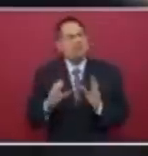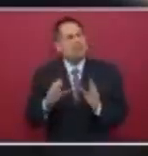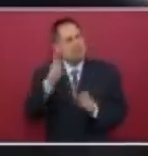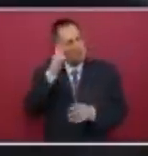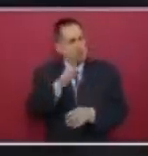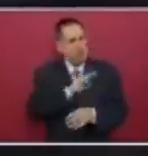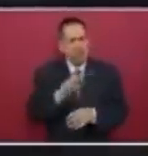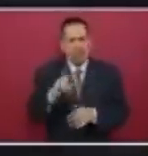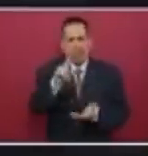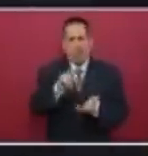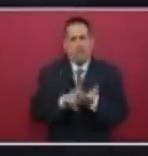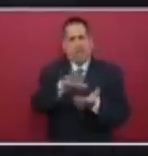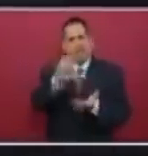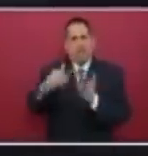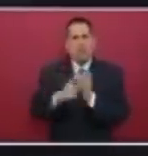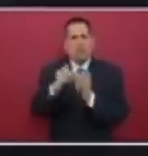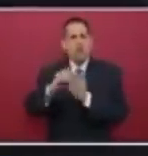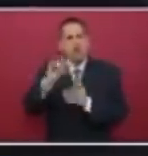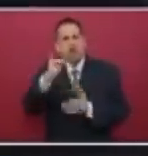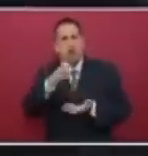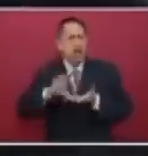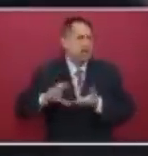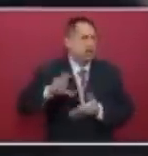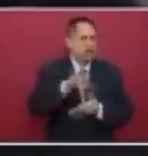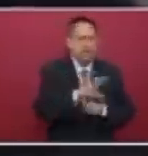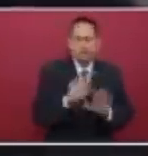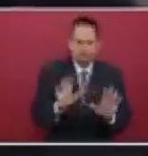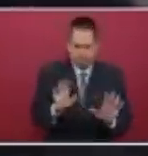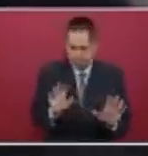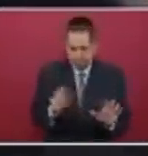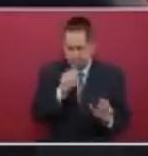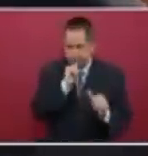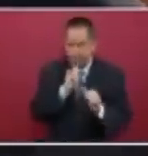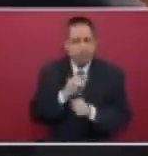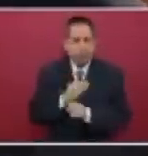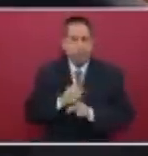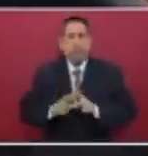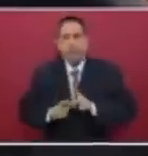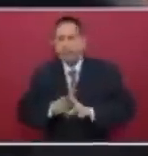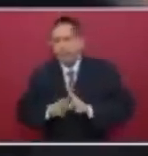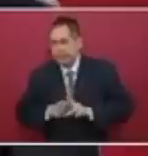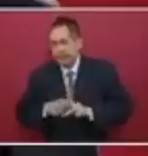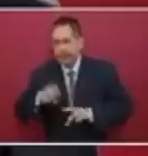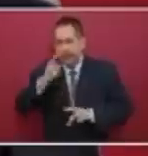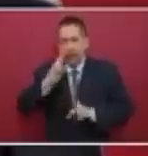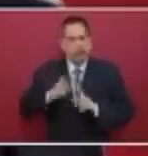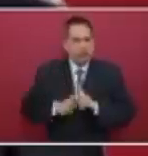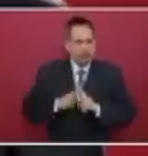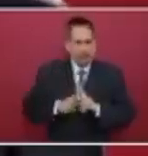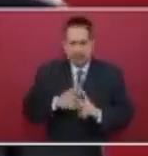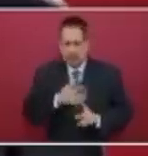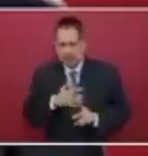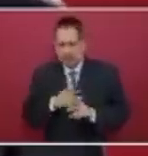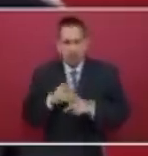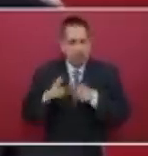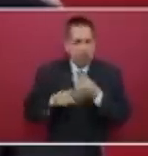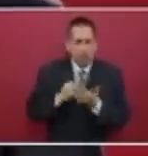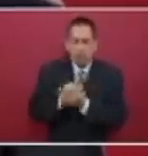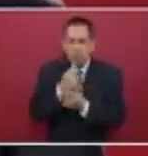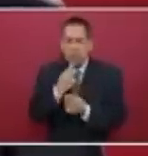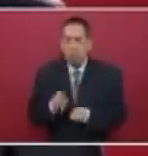alrededor de 1.500 millones de dólares pero estamos valorando eso estamos definiendo